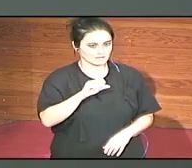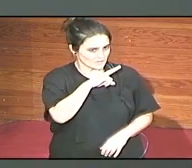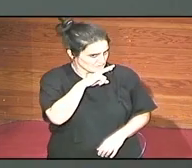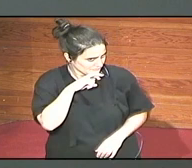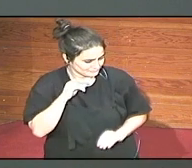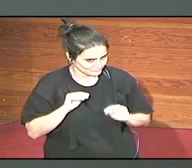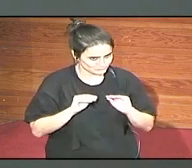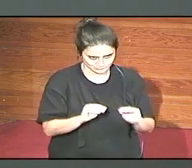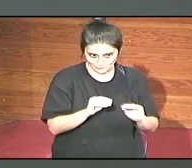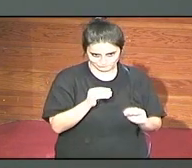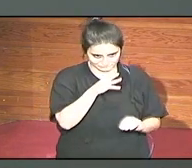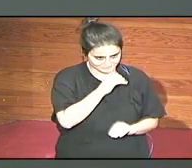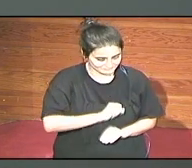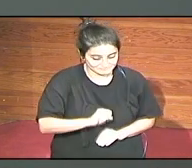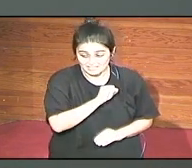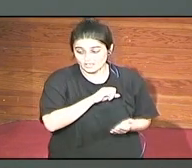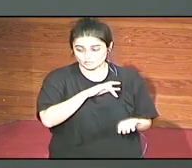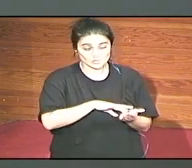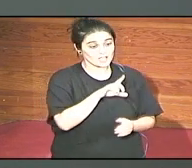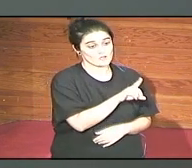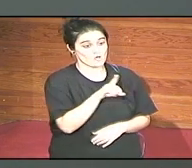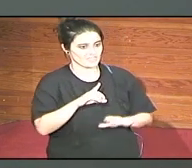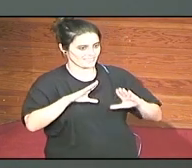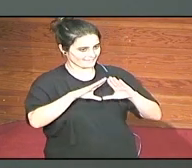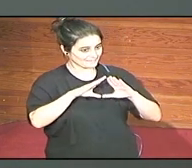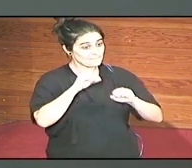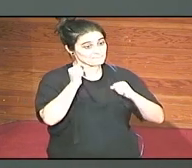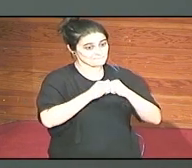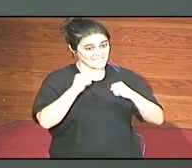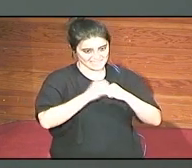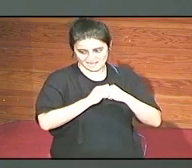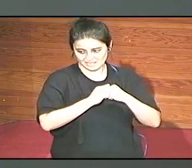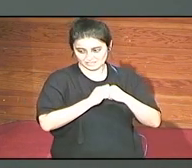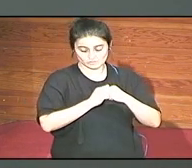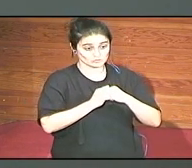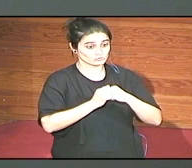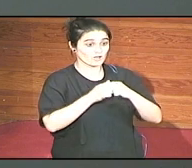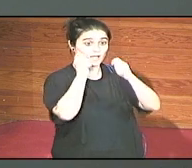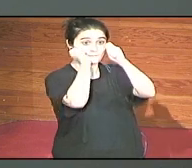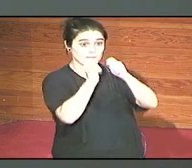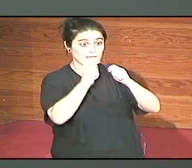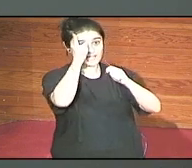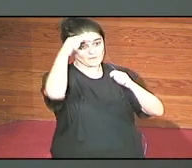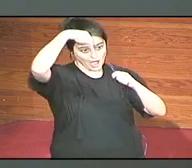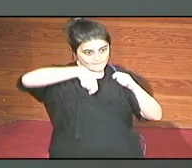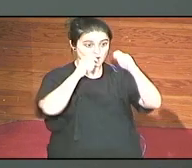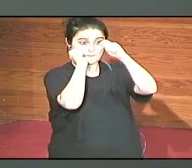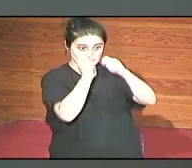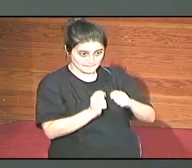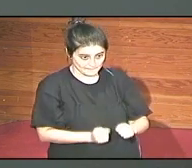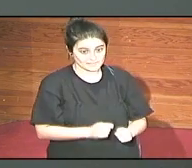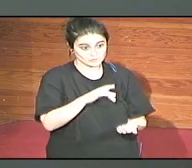11 iglesias en piedra que están esculpidas de arriba hacia abajo pero es